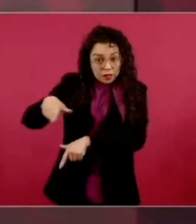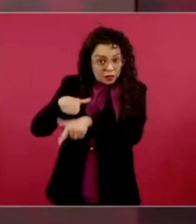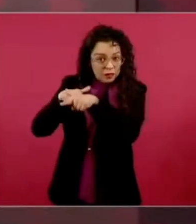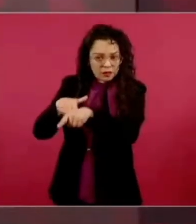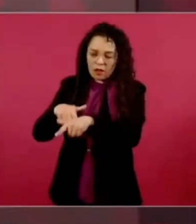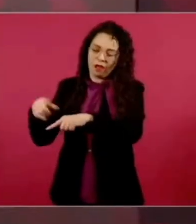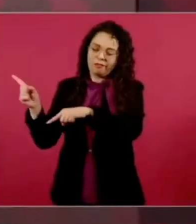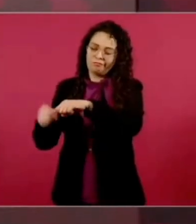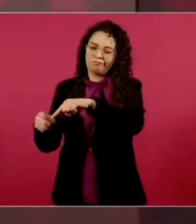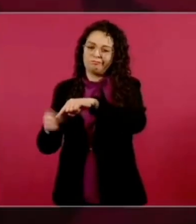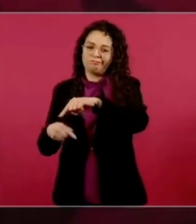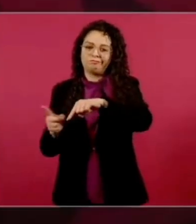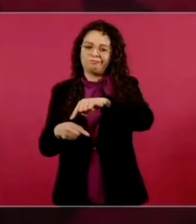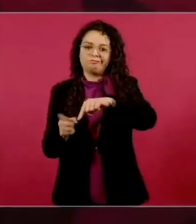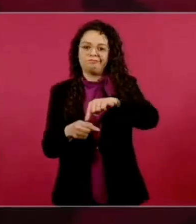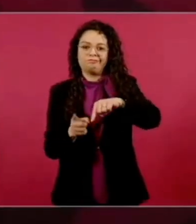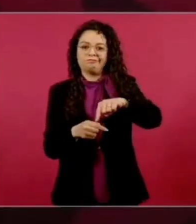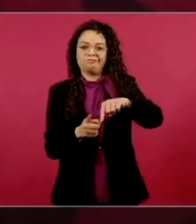todos